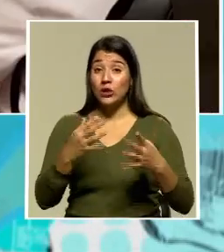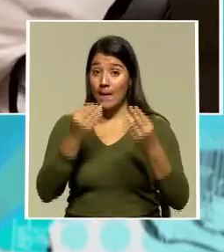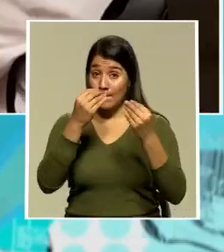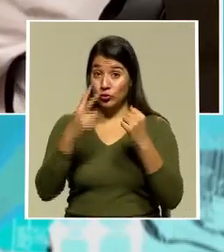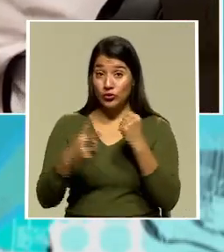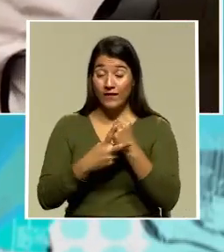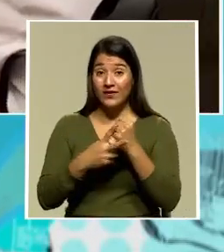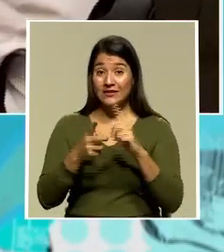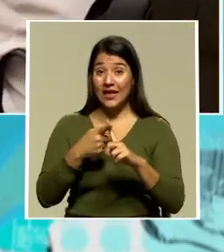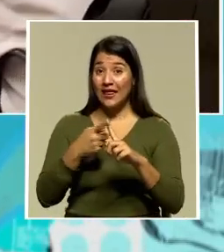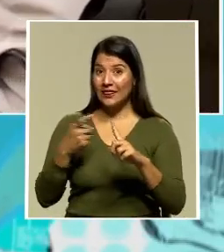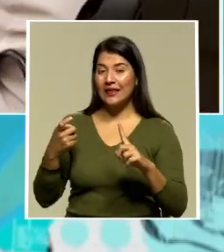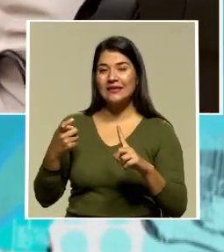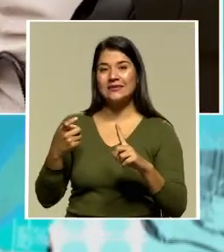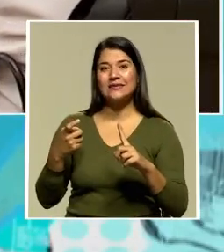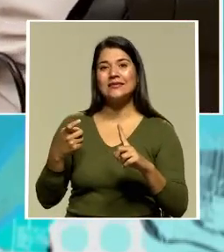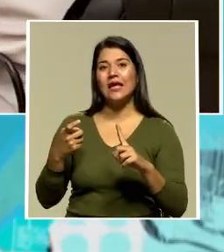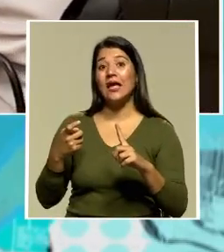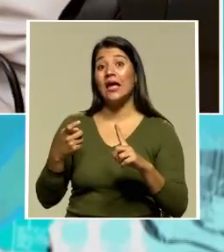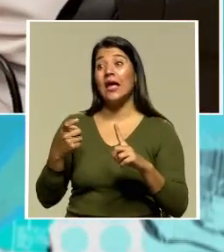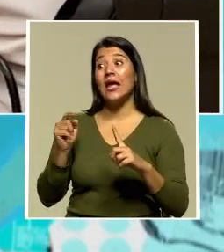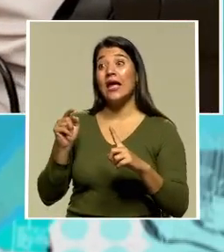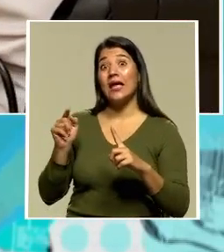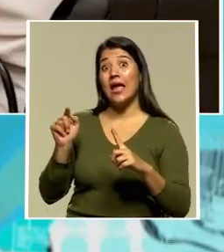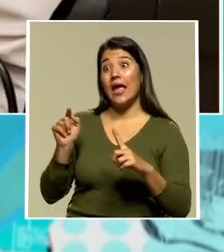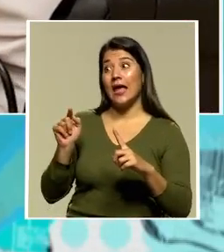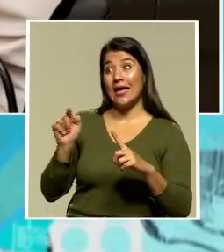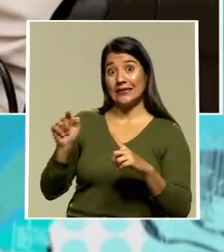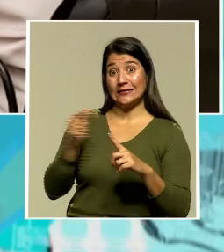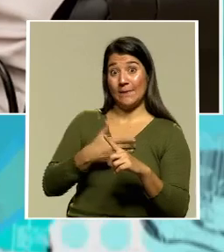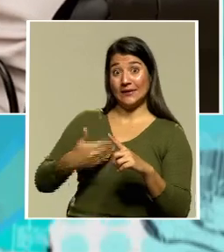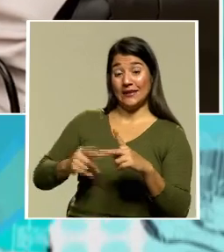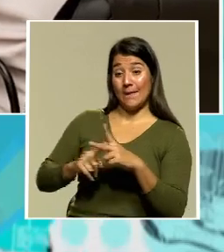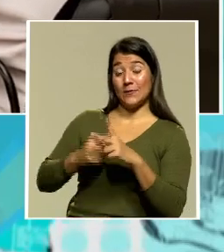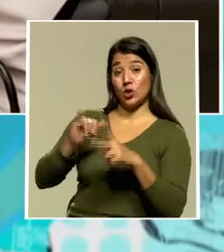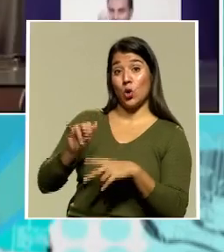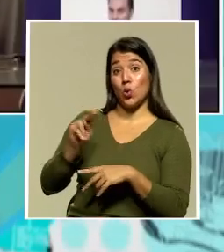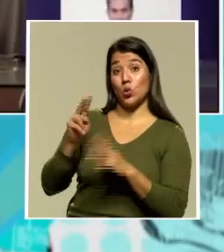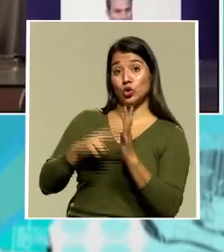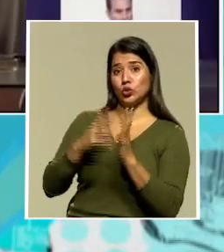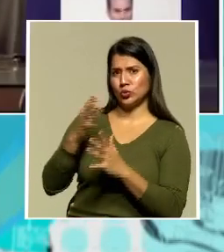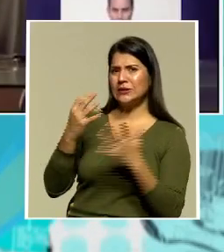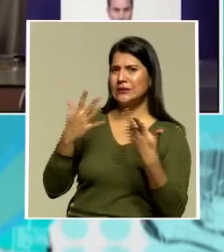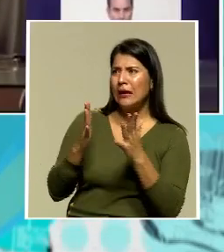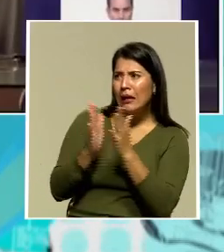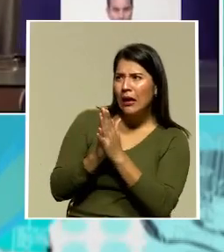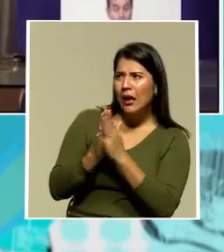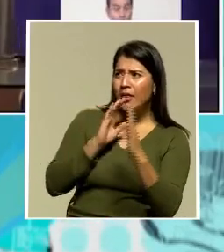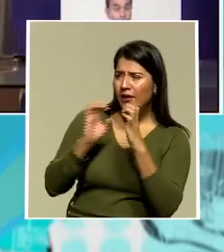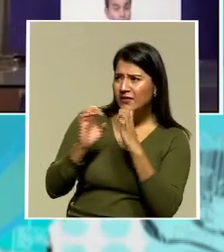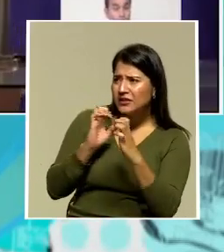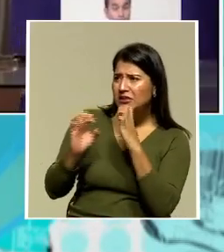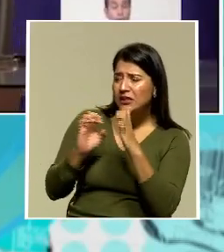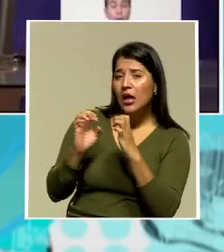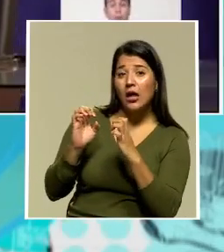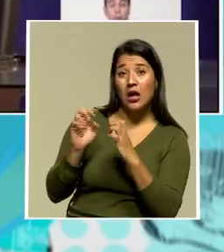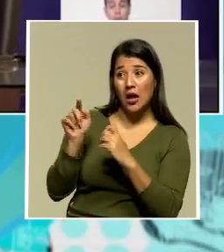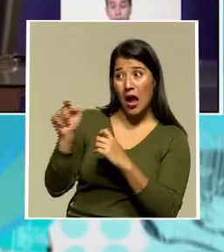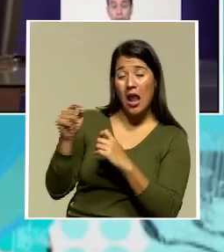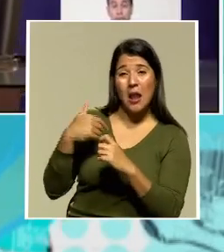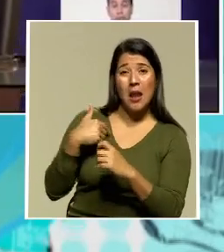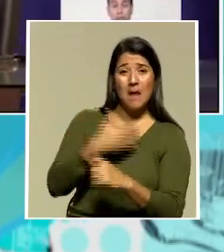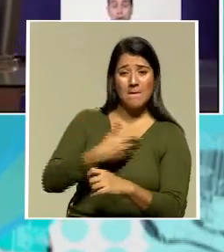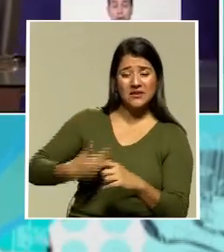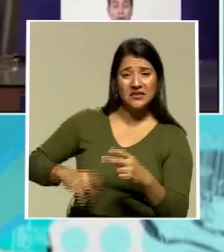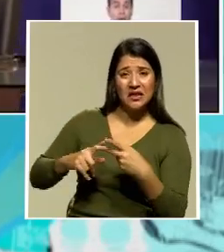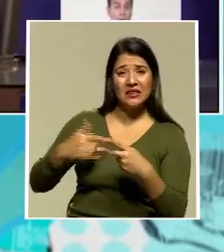que asumieron en el gobierno, en junio de 2019, hemos pedido entrevistas en reiteradas ocasiones al presidente, a los